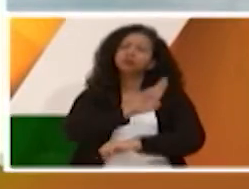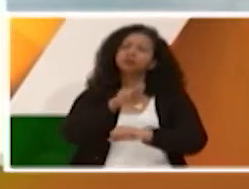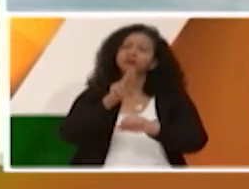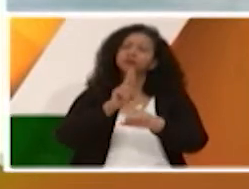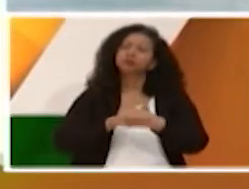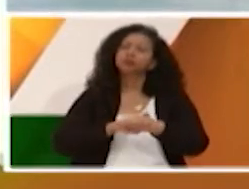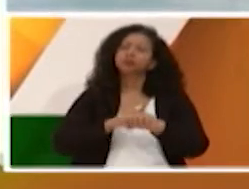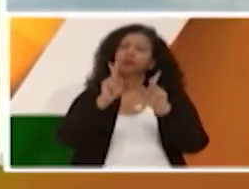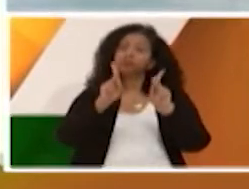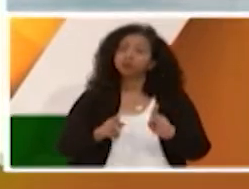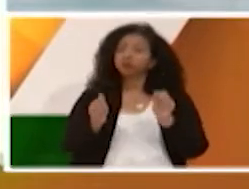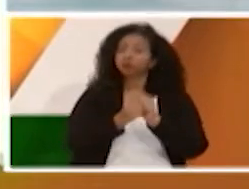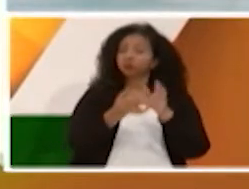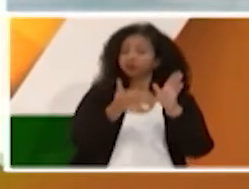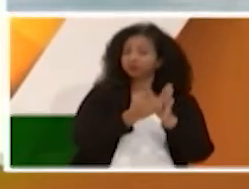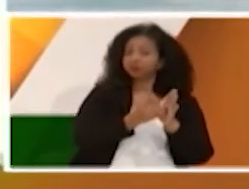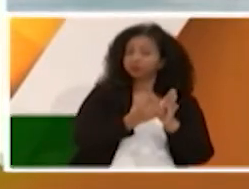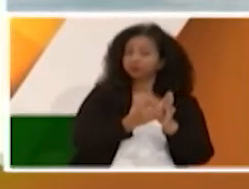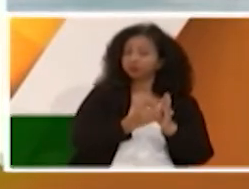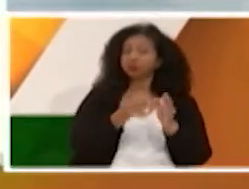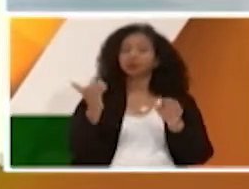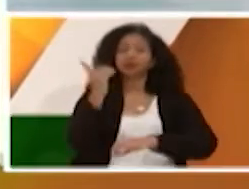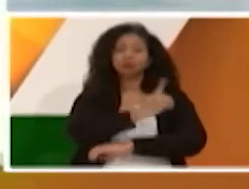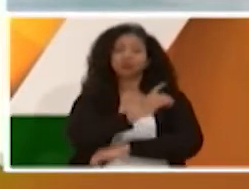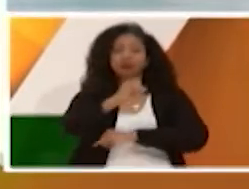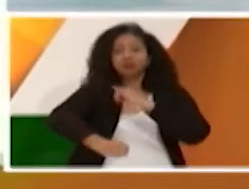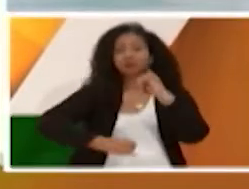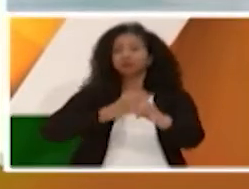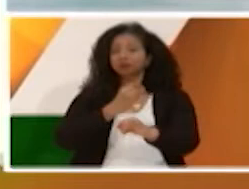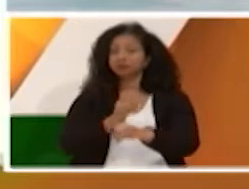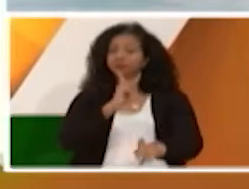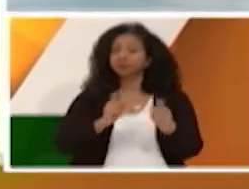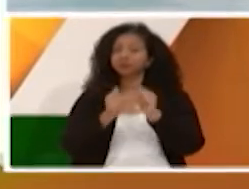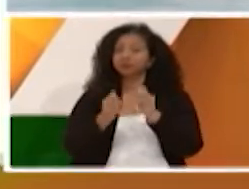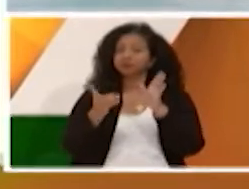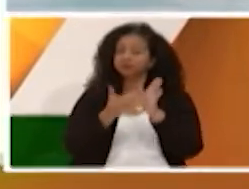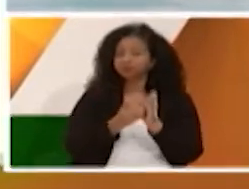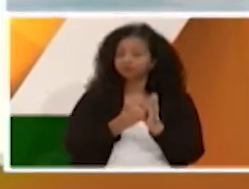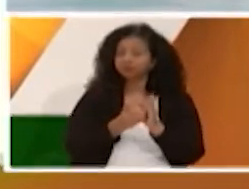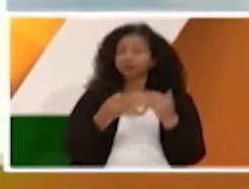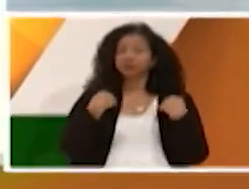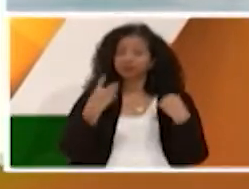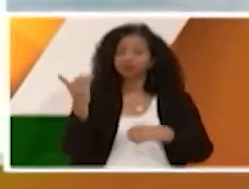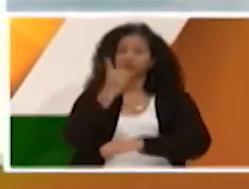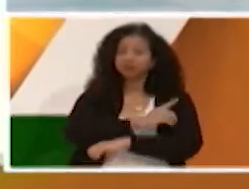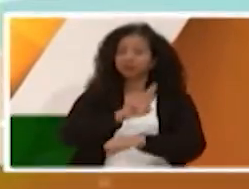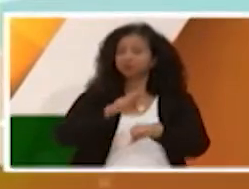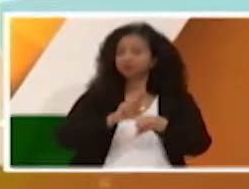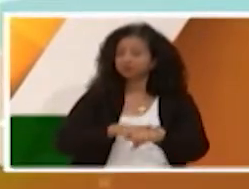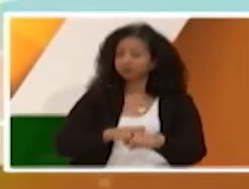de la Persona con Discapacidad, tenemos el Día Internacional de las Personas con Discapacidad, tenemos el Día Nacional del Deporte,